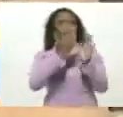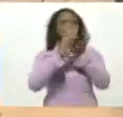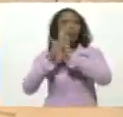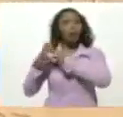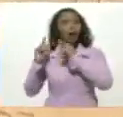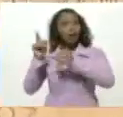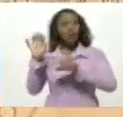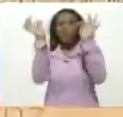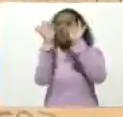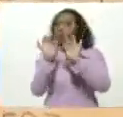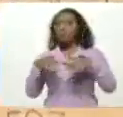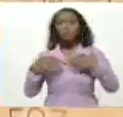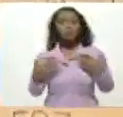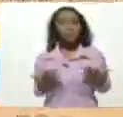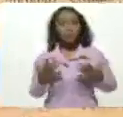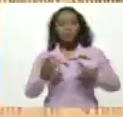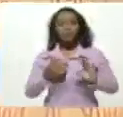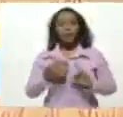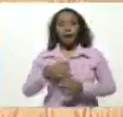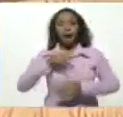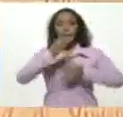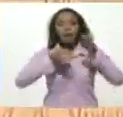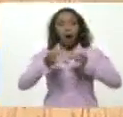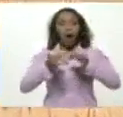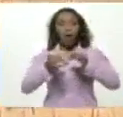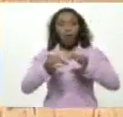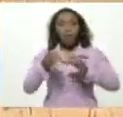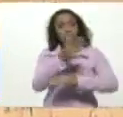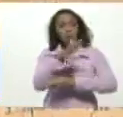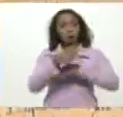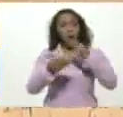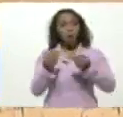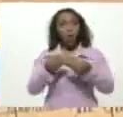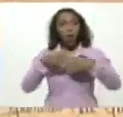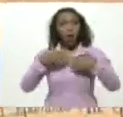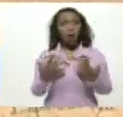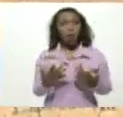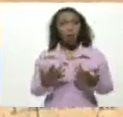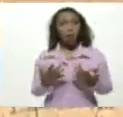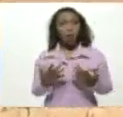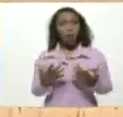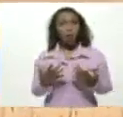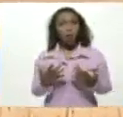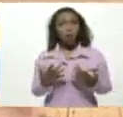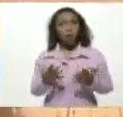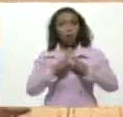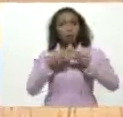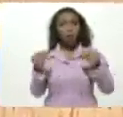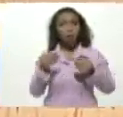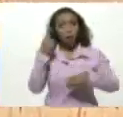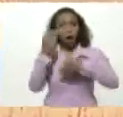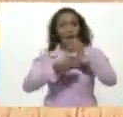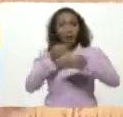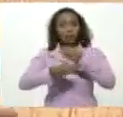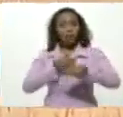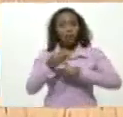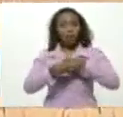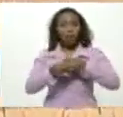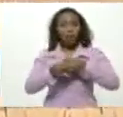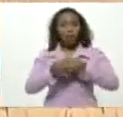ese sentido, bueno, me gustaría explicarles más o menos, bueno, cómo es, bueno, todo lo que se llevó para